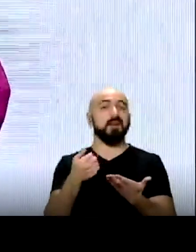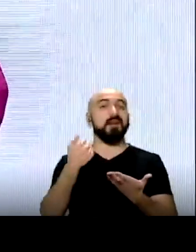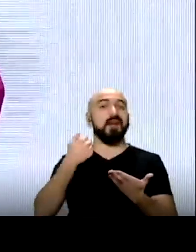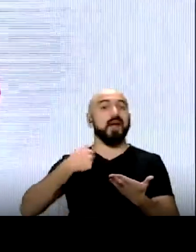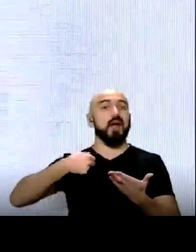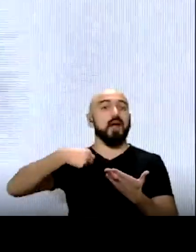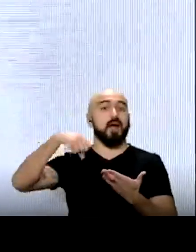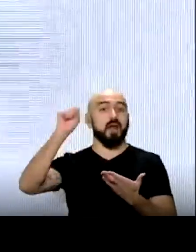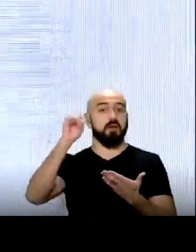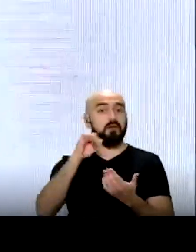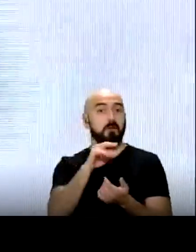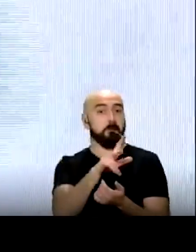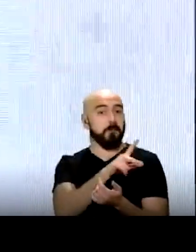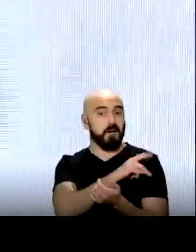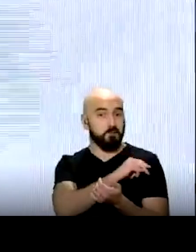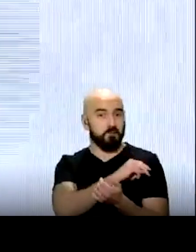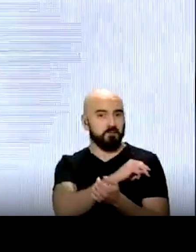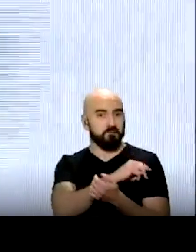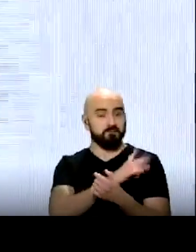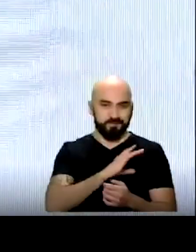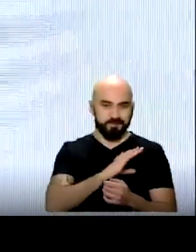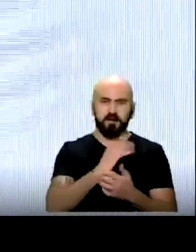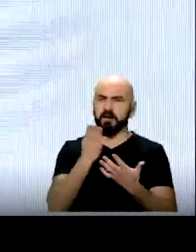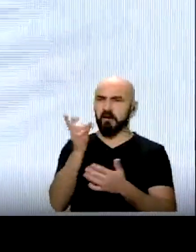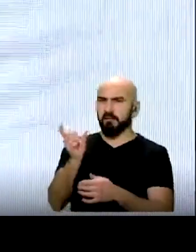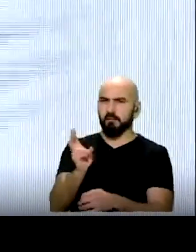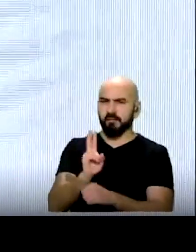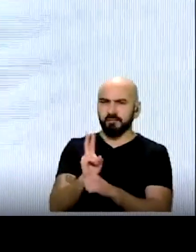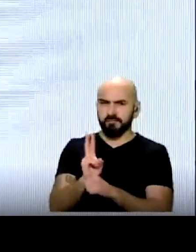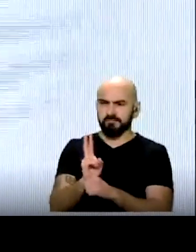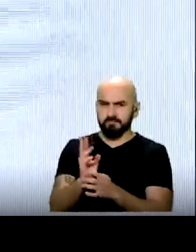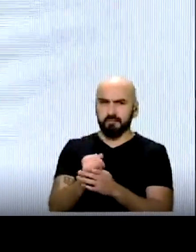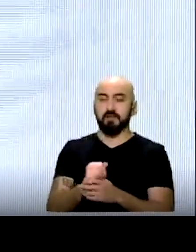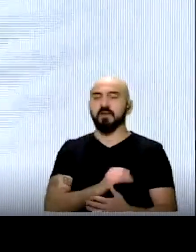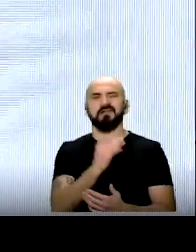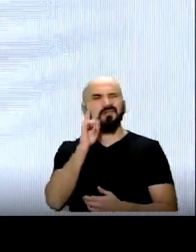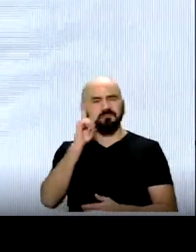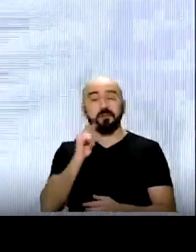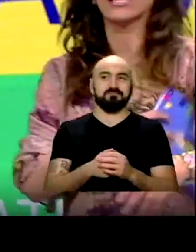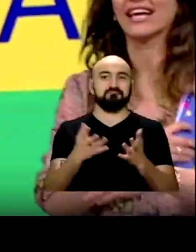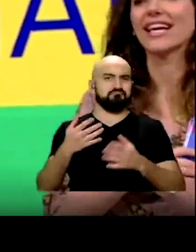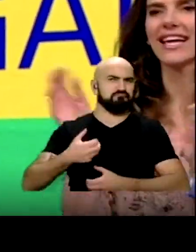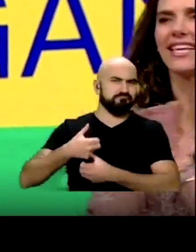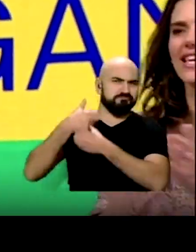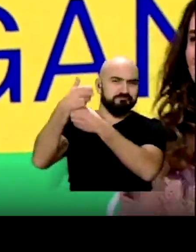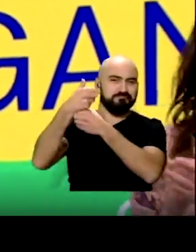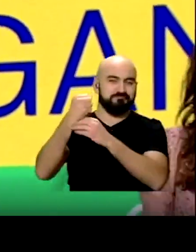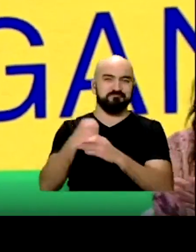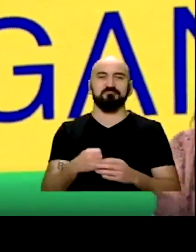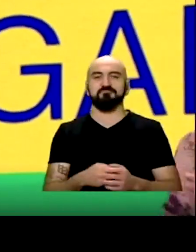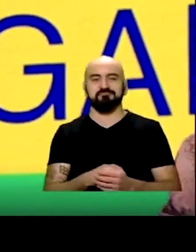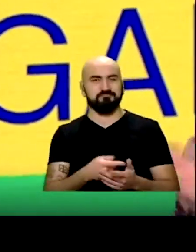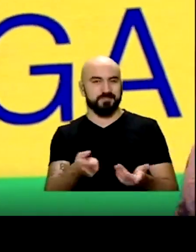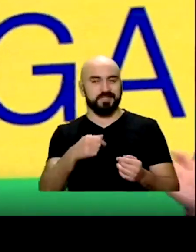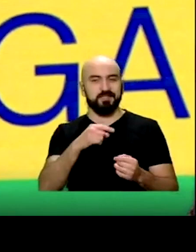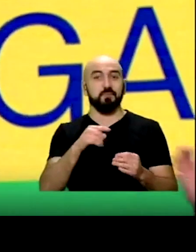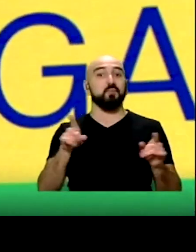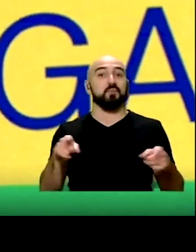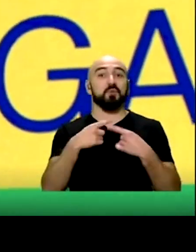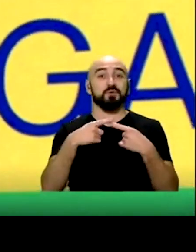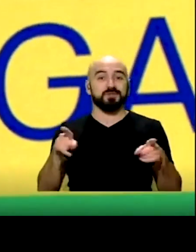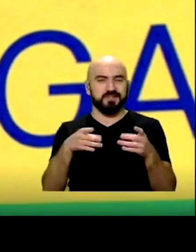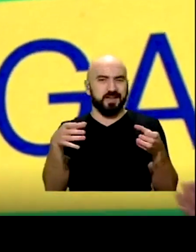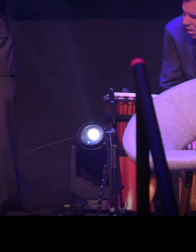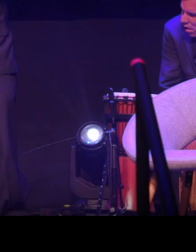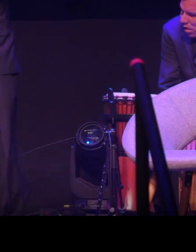del premio de música, Cristóbal Rojas. Global Teacher Prize Chile Música,